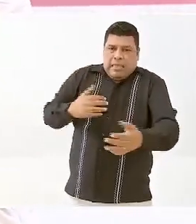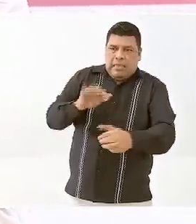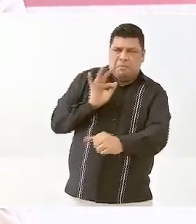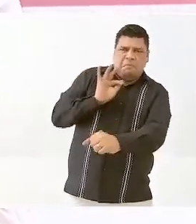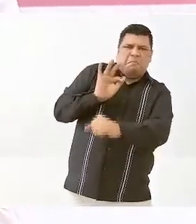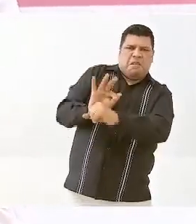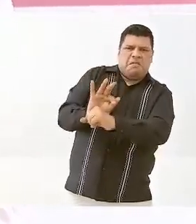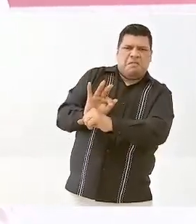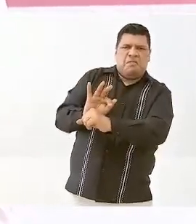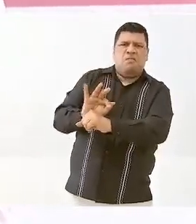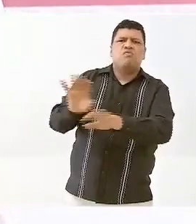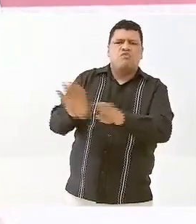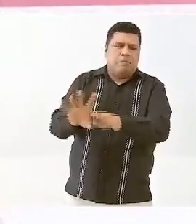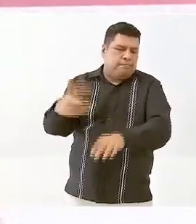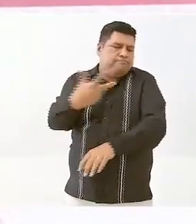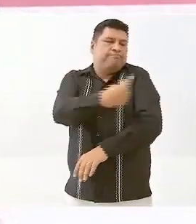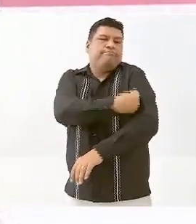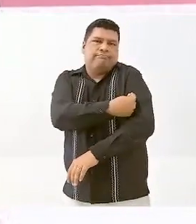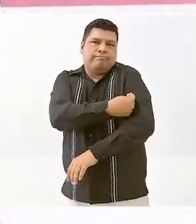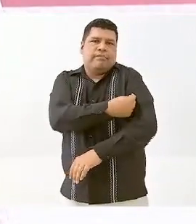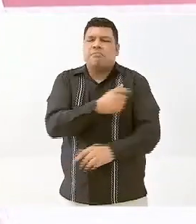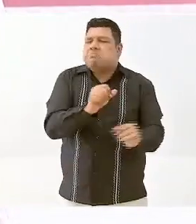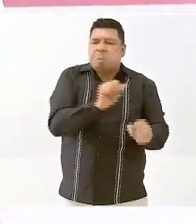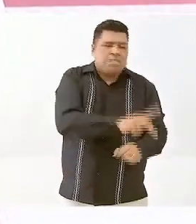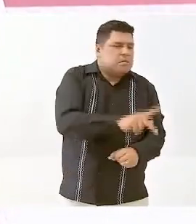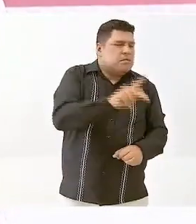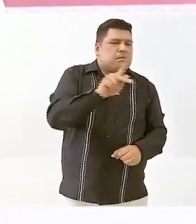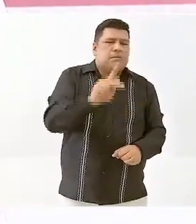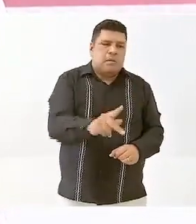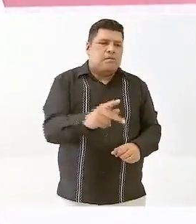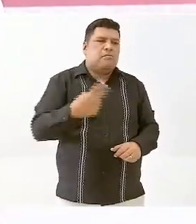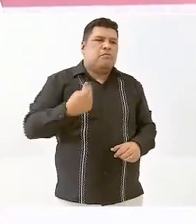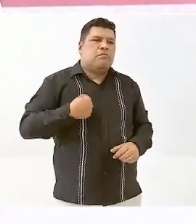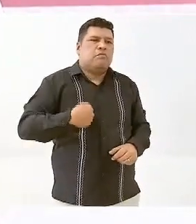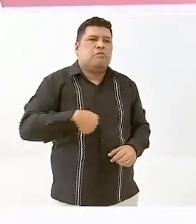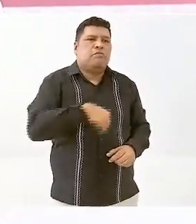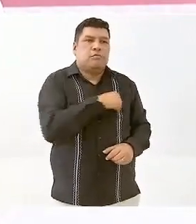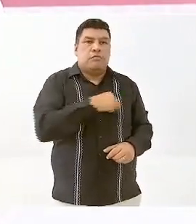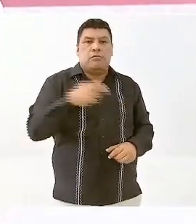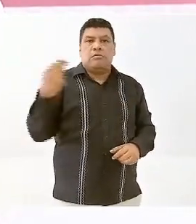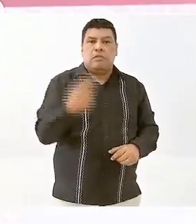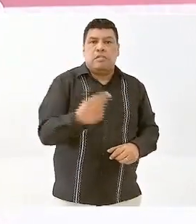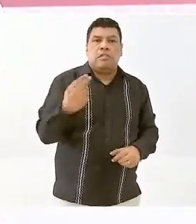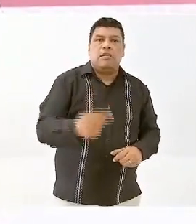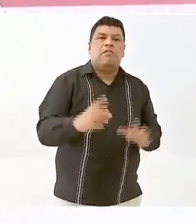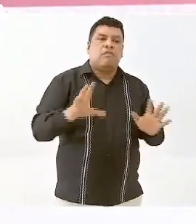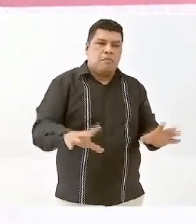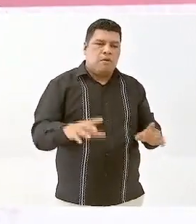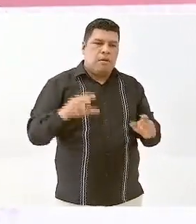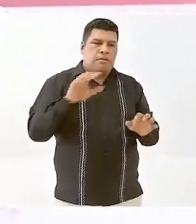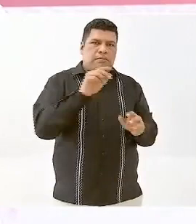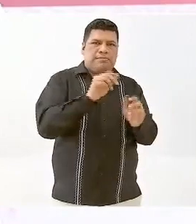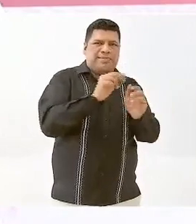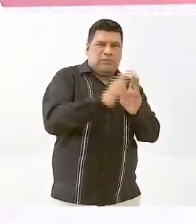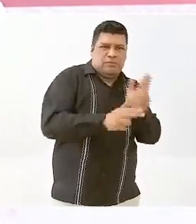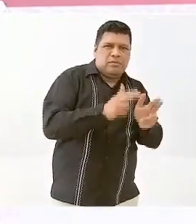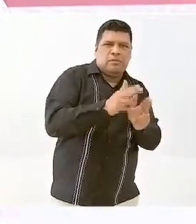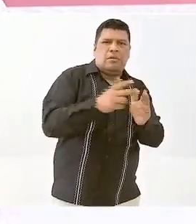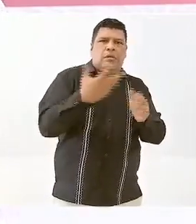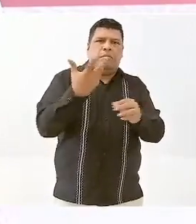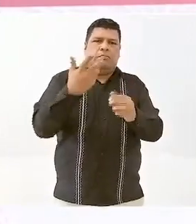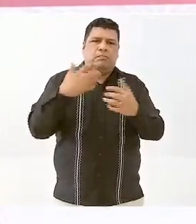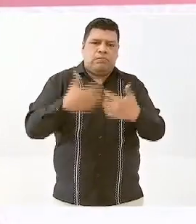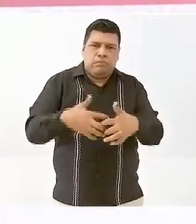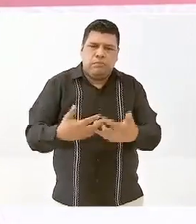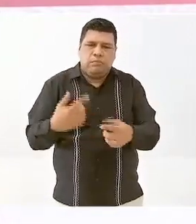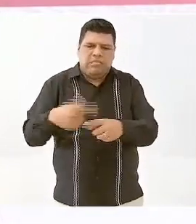que cuidarnos. Pues sí, lo mismo, hay que vacunarnos dejando bien blindado todo